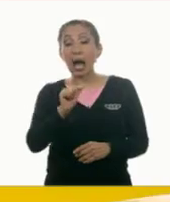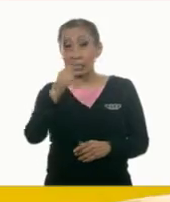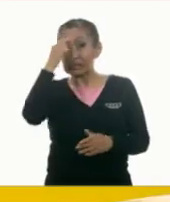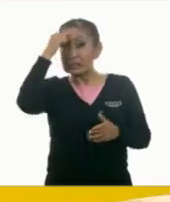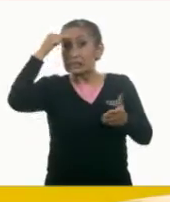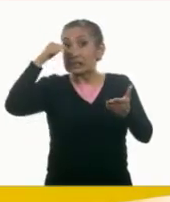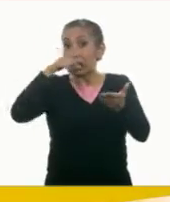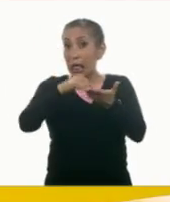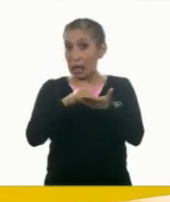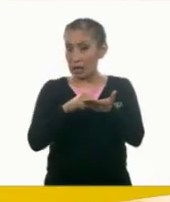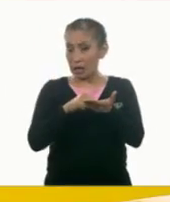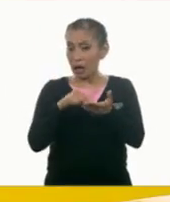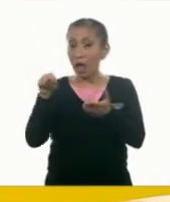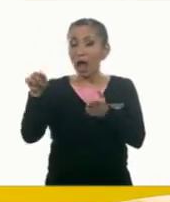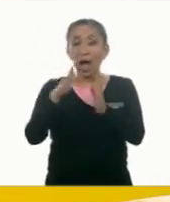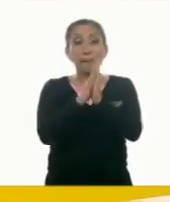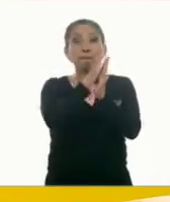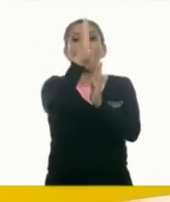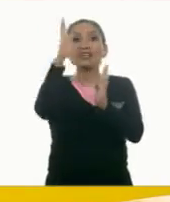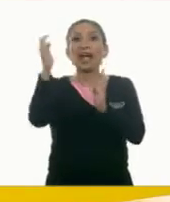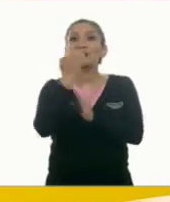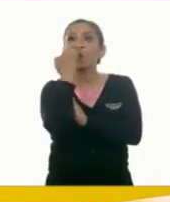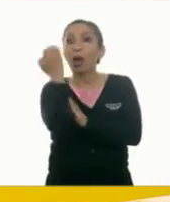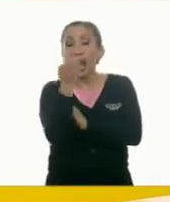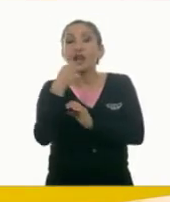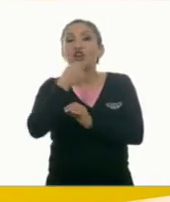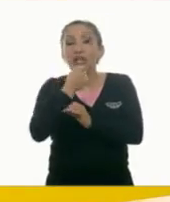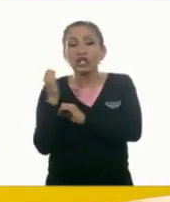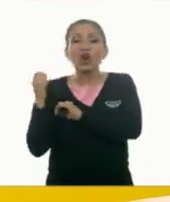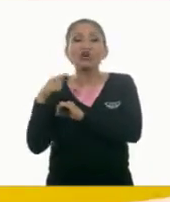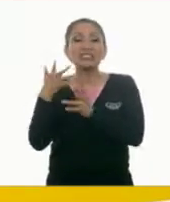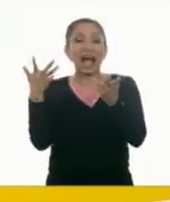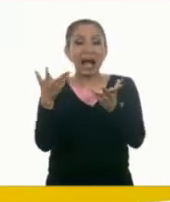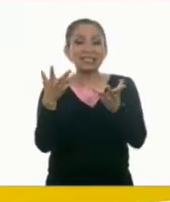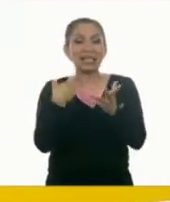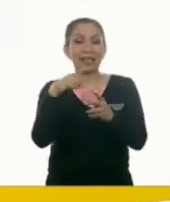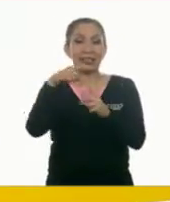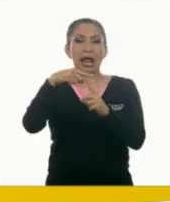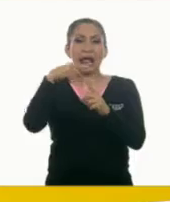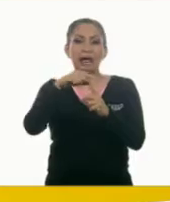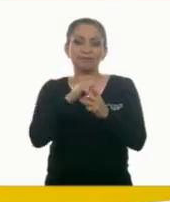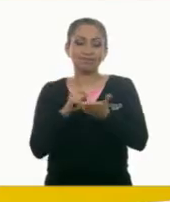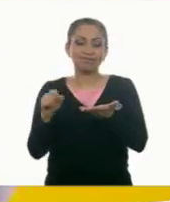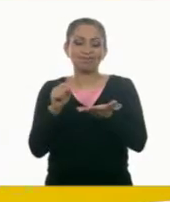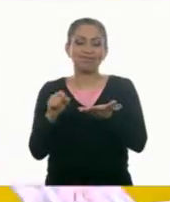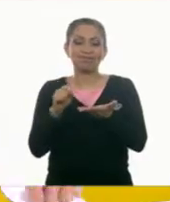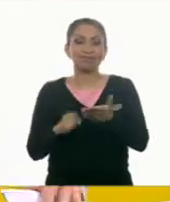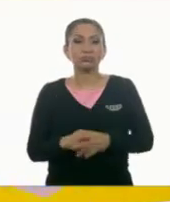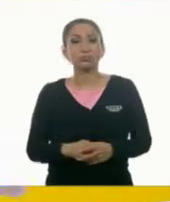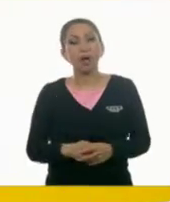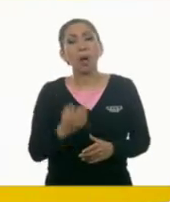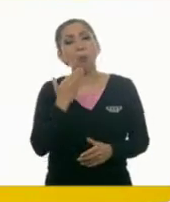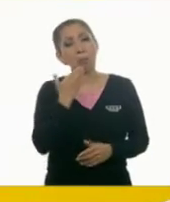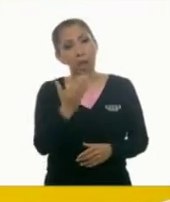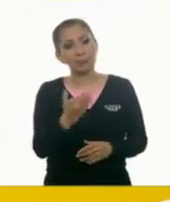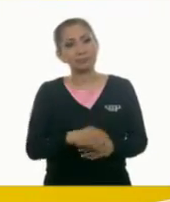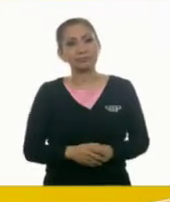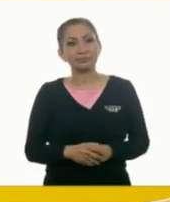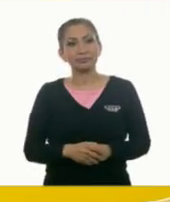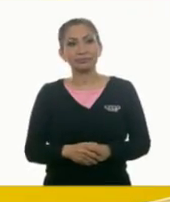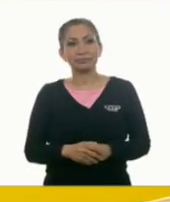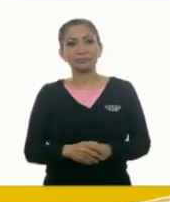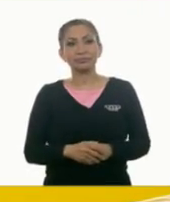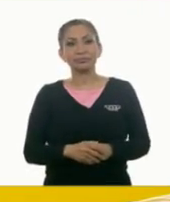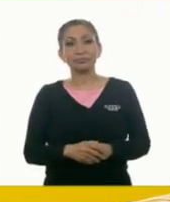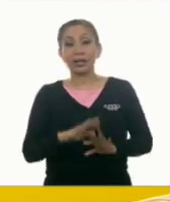que es la biblioteca de la escuela y los niños están haciendo una tarea. Muy bien.